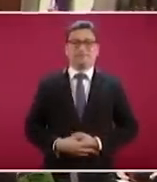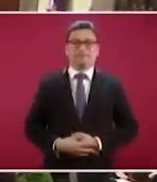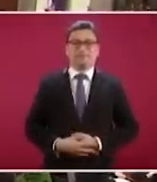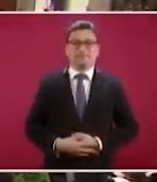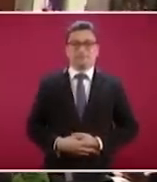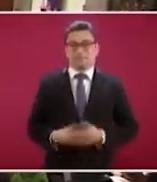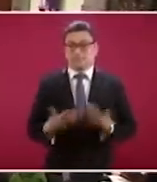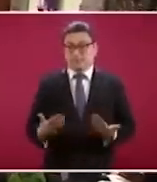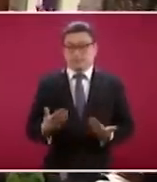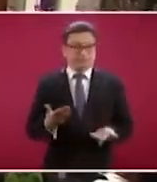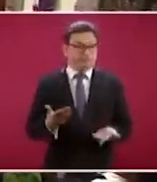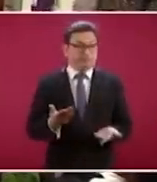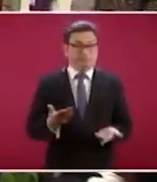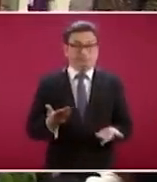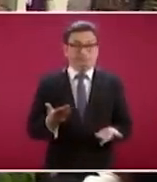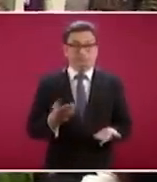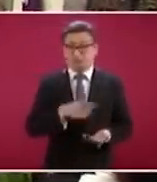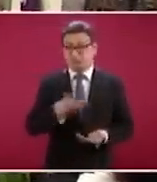Bueno, si les parece,